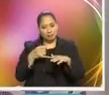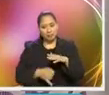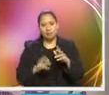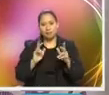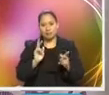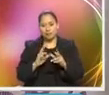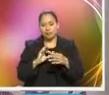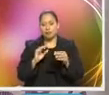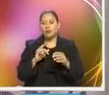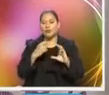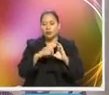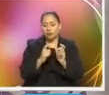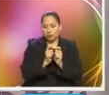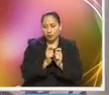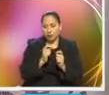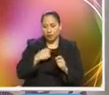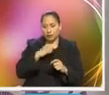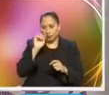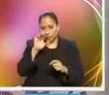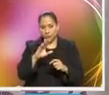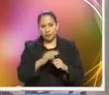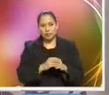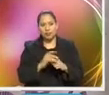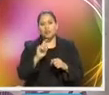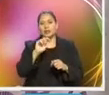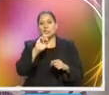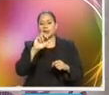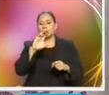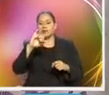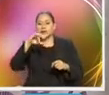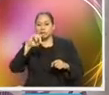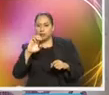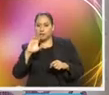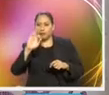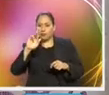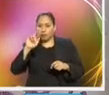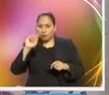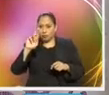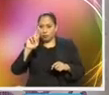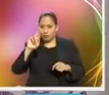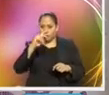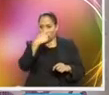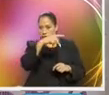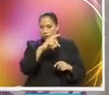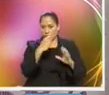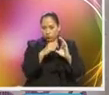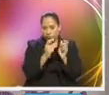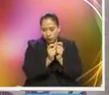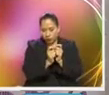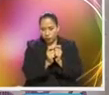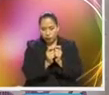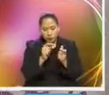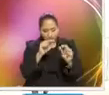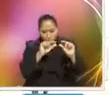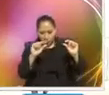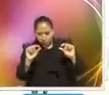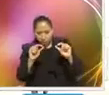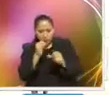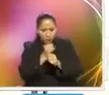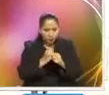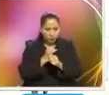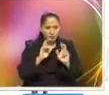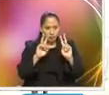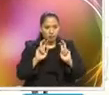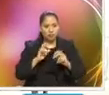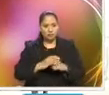Está en mi Twitter, puse algún en mi Twitter, a Trasciende Futur, hay algunas cosas. Trasciende Futur es el Twitter de Alberto Stuart, en donde te pueden contactar y también